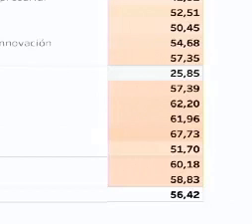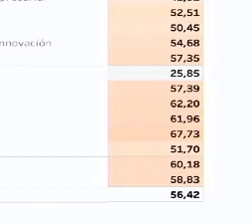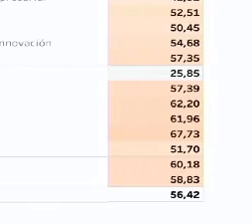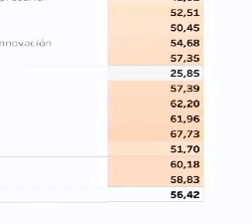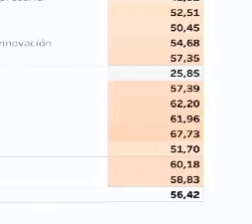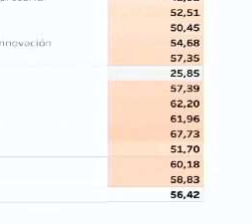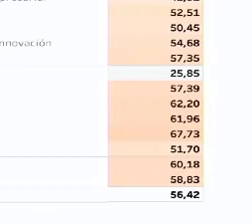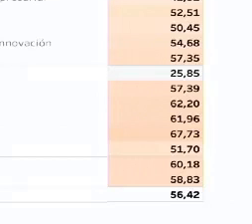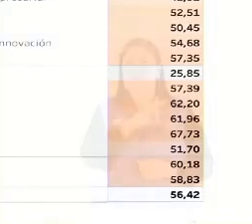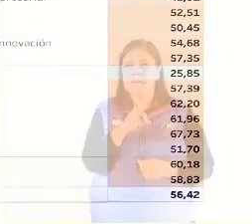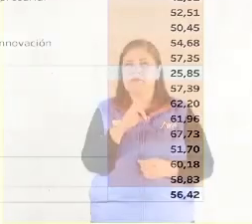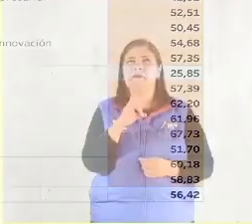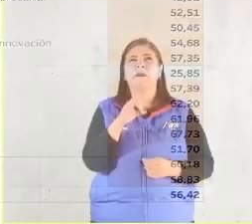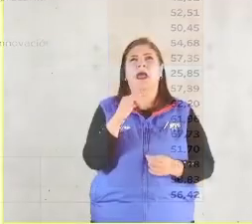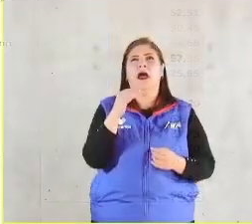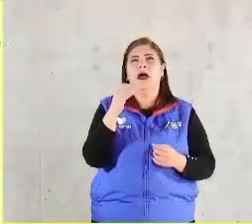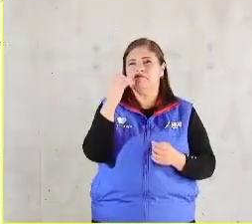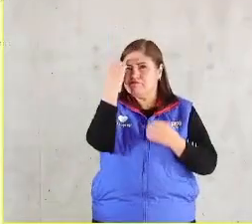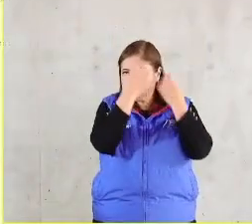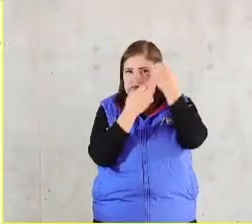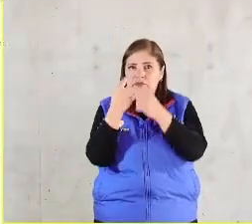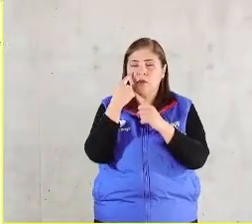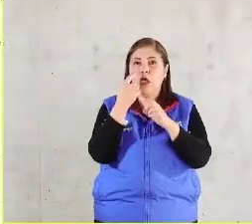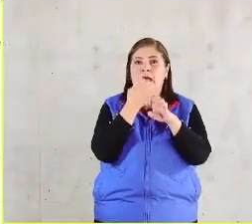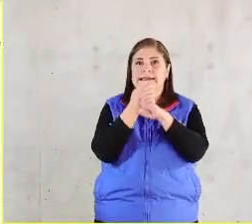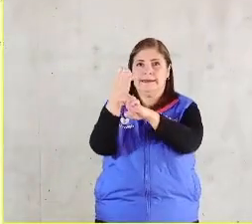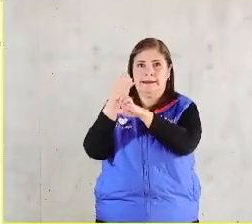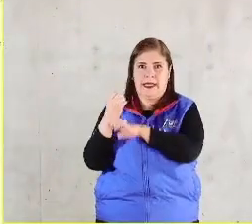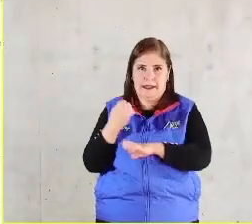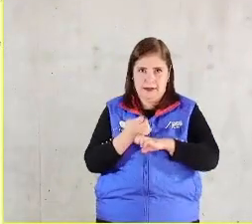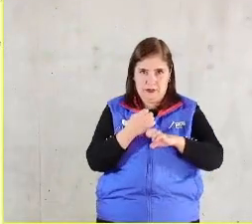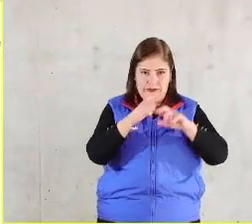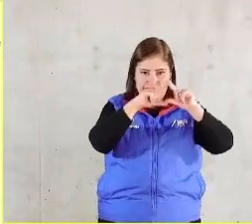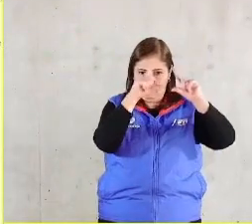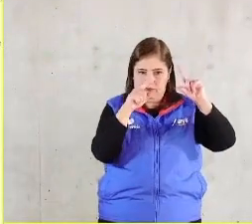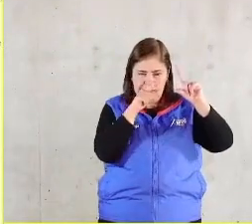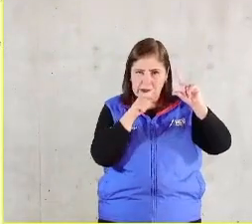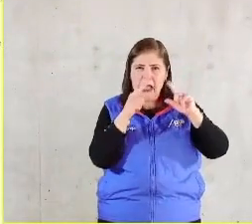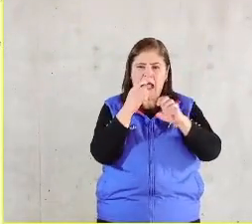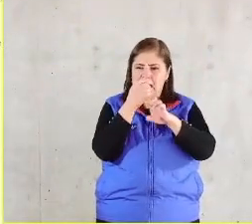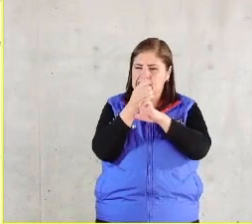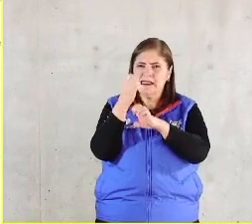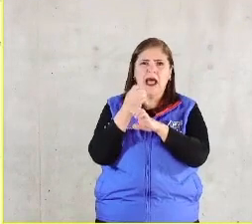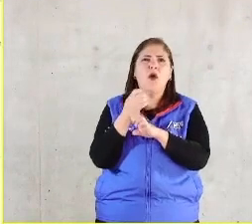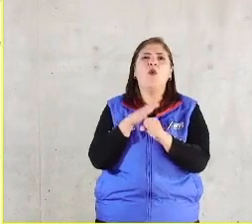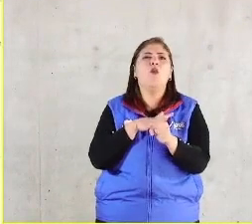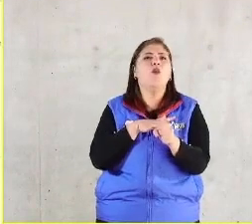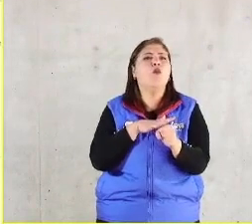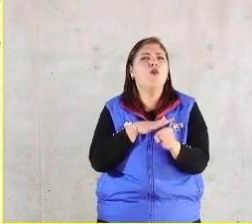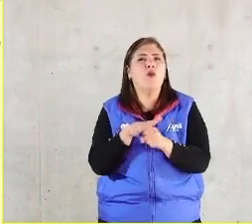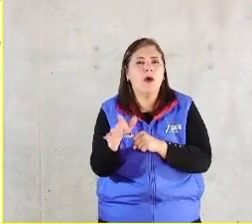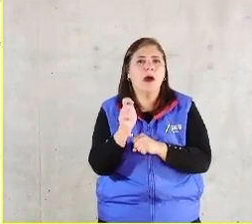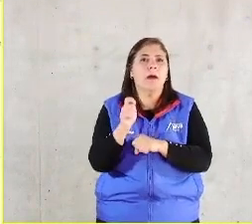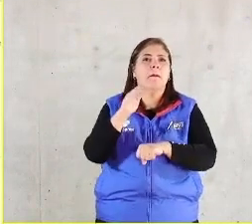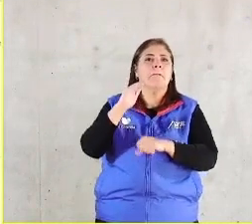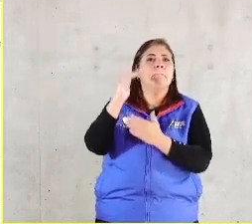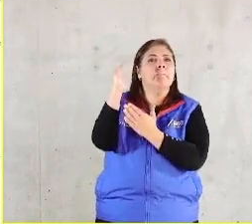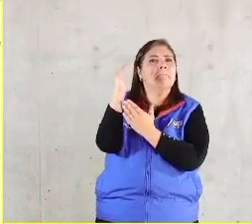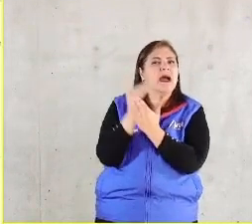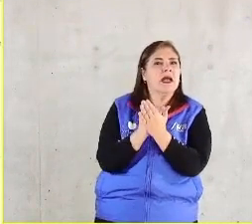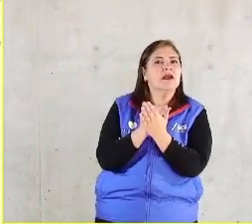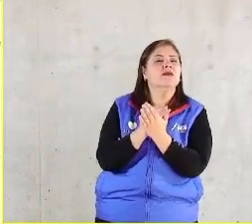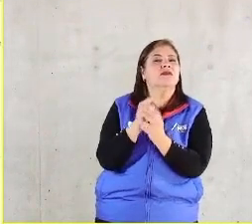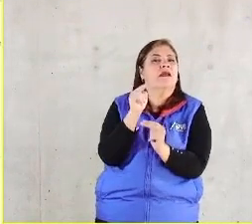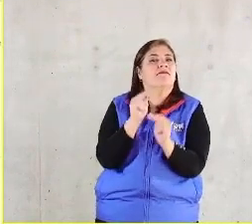También podemos verlo por estado. ¿Cuál es el estado que de alguna manera tiene el grado de nivel de responsabilidad más bajo